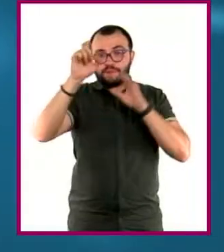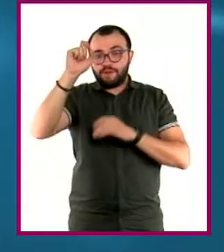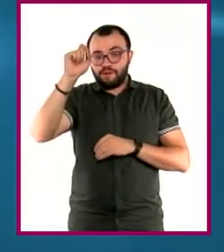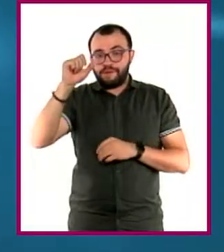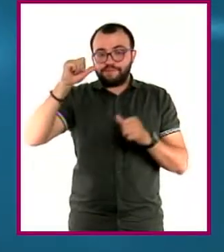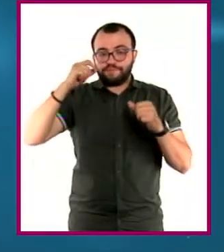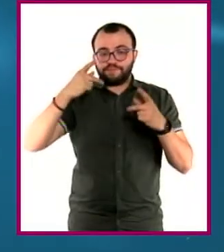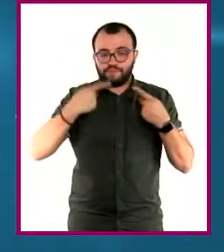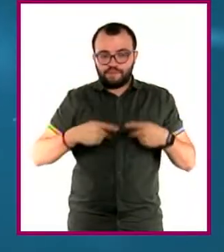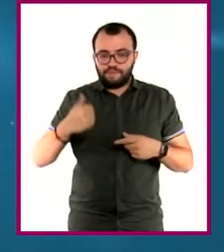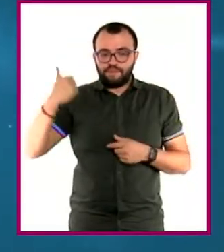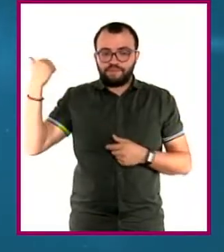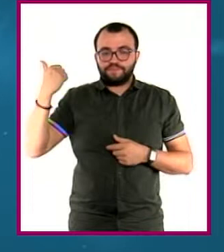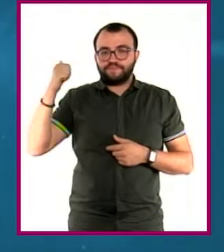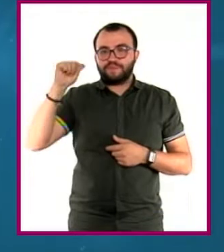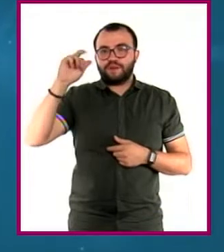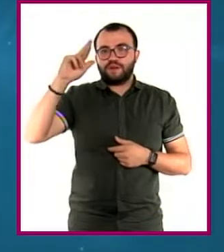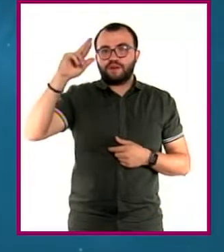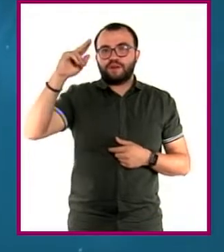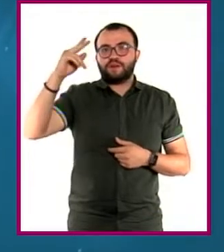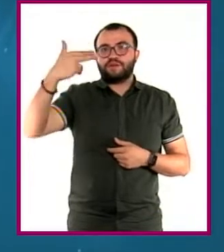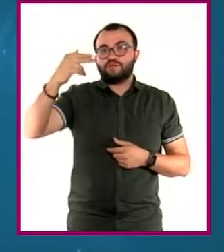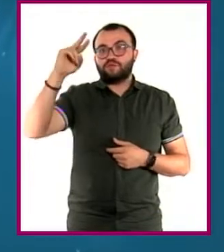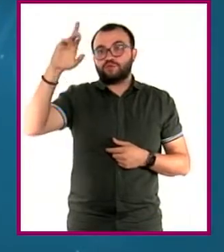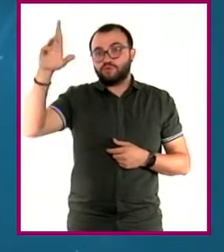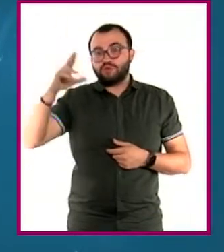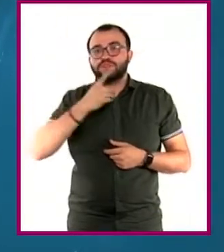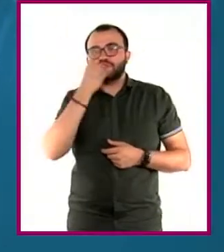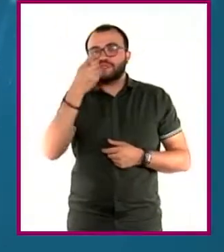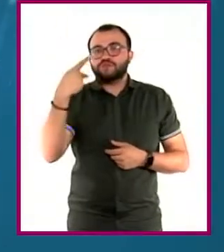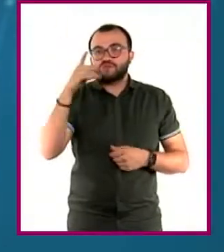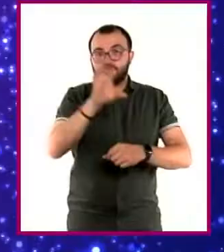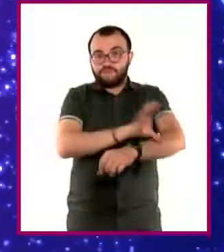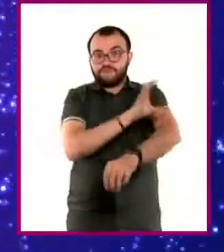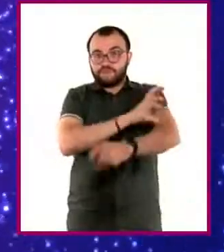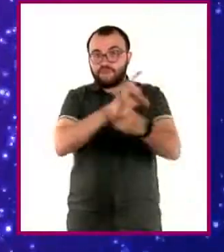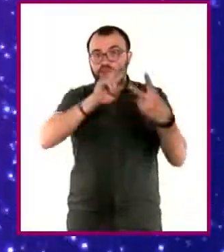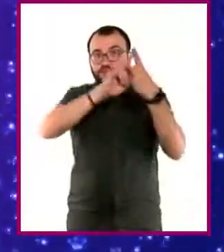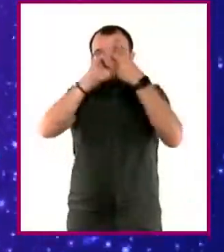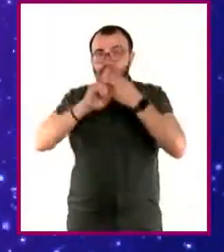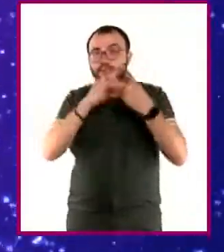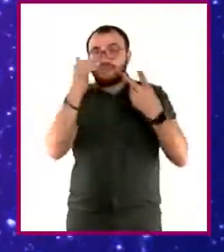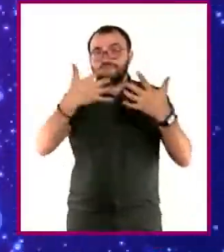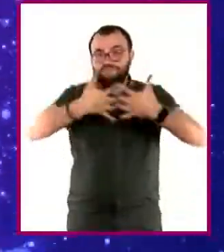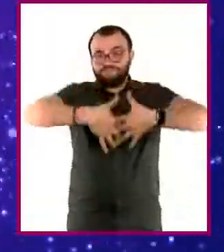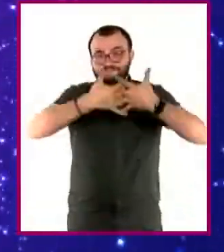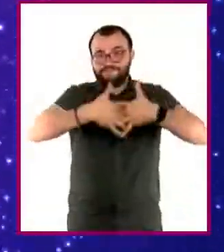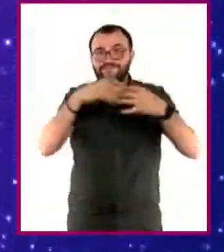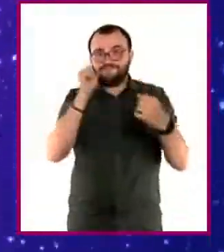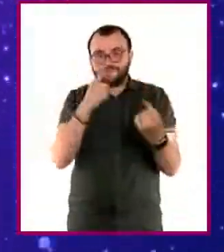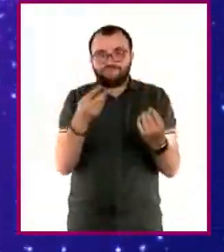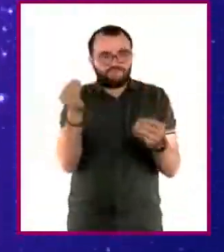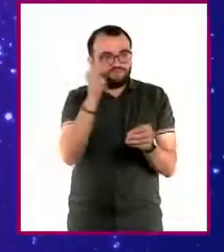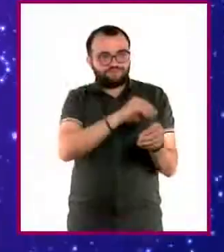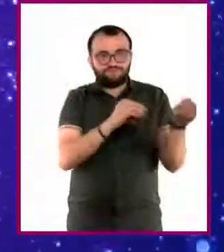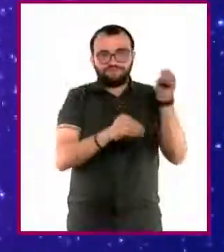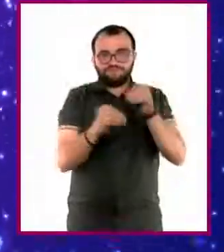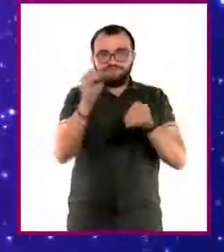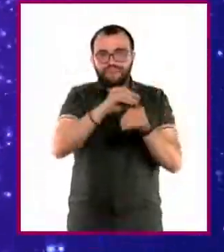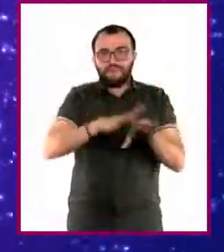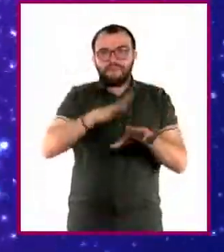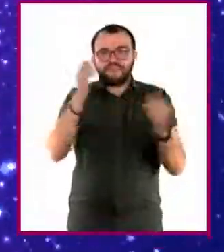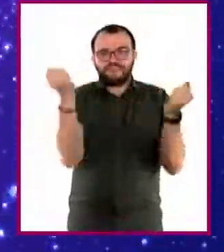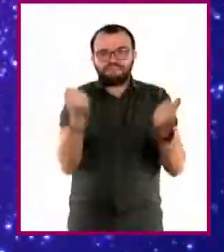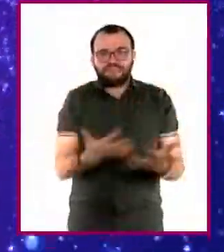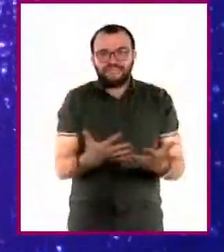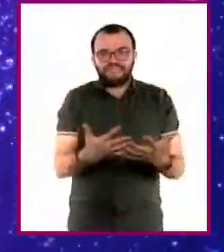inglés Arthur Stanley Eddington especuló que la energía de las estrellas y el mecanismo con el que se formaban los elementos más